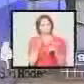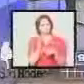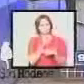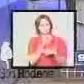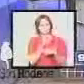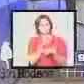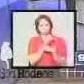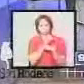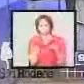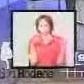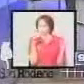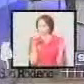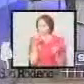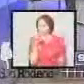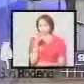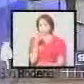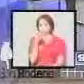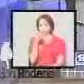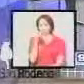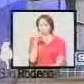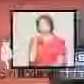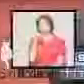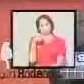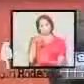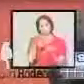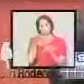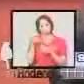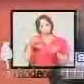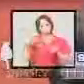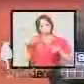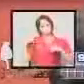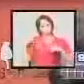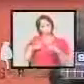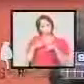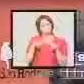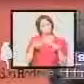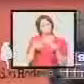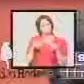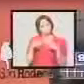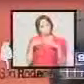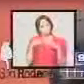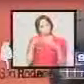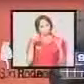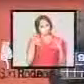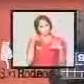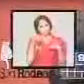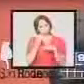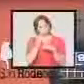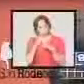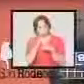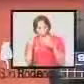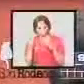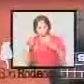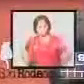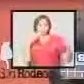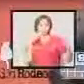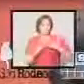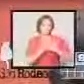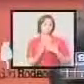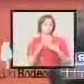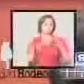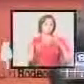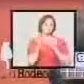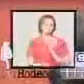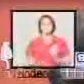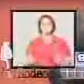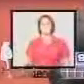fiador, ¿verdad? Hay una variedad de líneas de crédito. Si es del sector público, la persona, si labora en el sector público, pues es mucho más sencillo